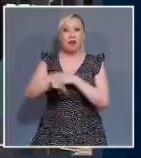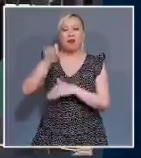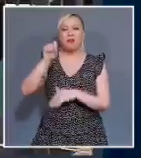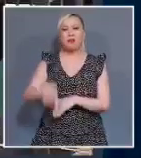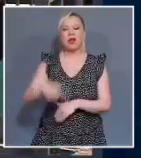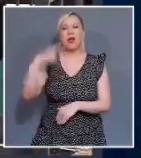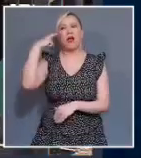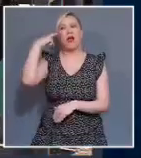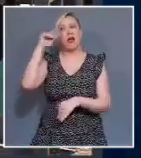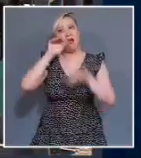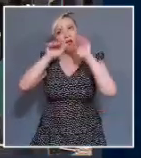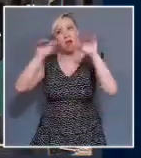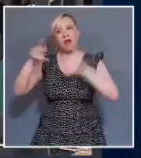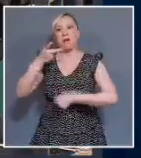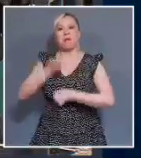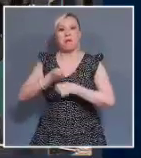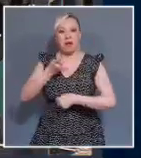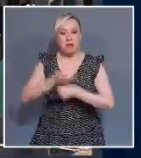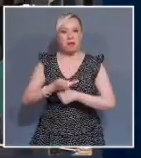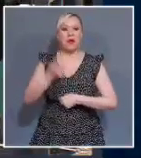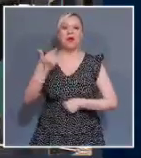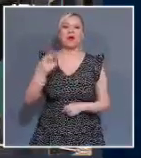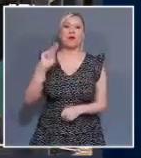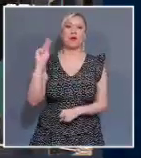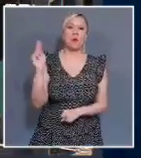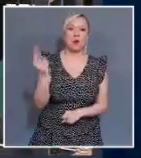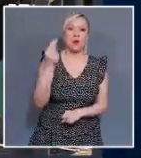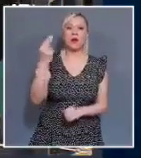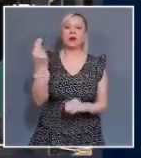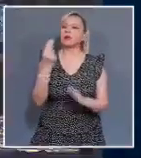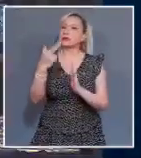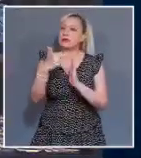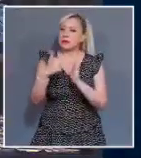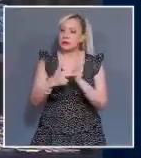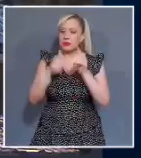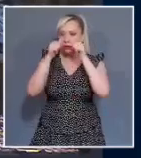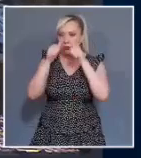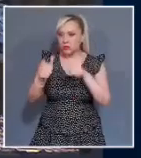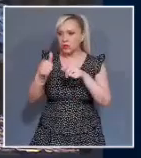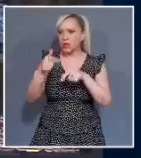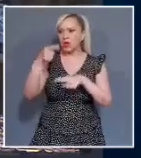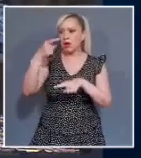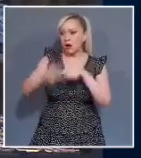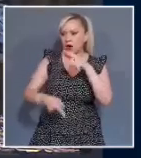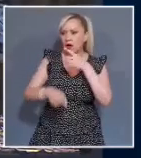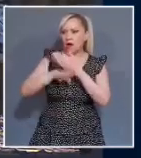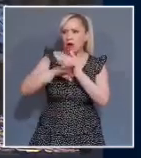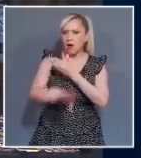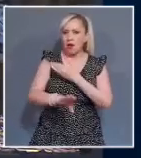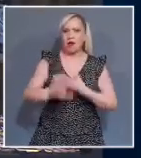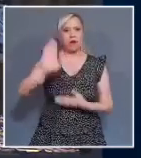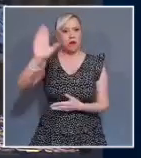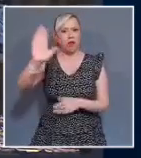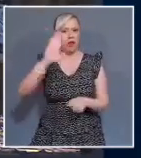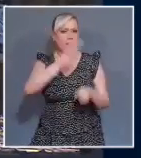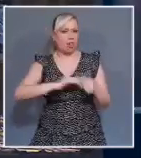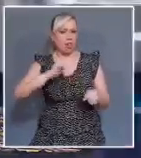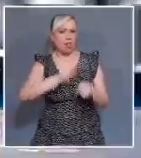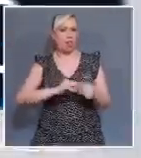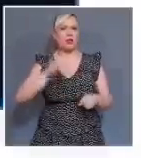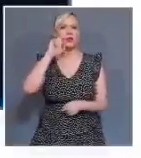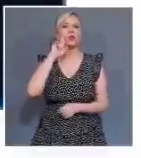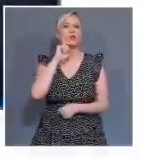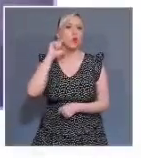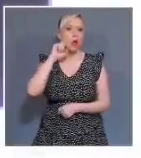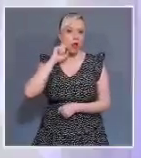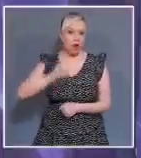superior a establecer protocolos para prevenir, atender y sancionar el hostigamiento y acoso sexual.